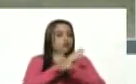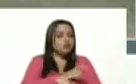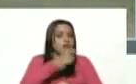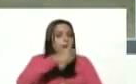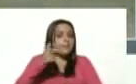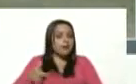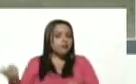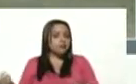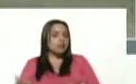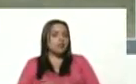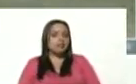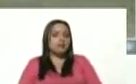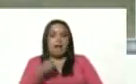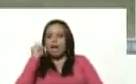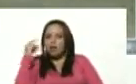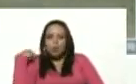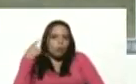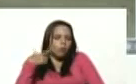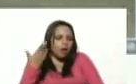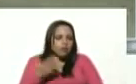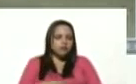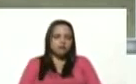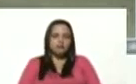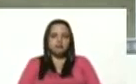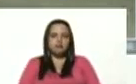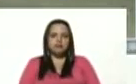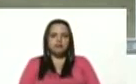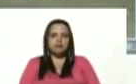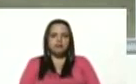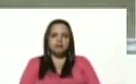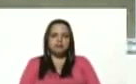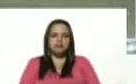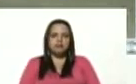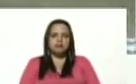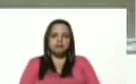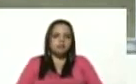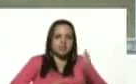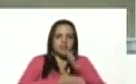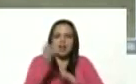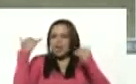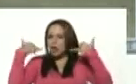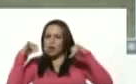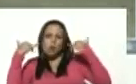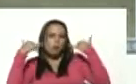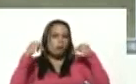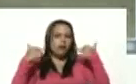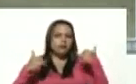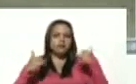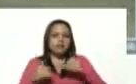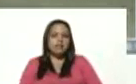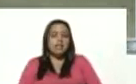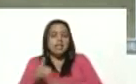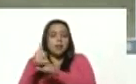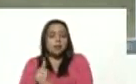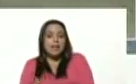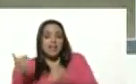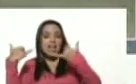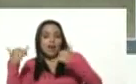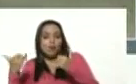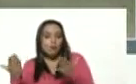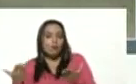se pone como loca. A la rumba, te espero en la rumba esta noche en la esquina tal del